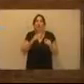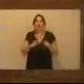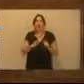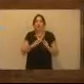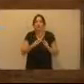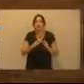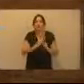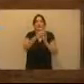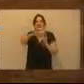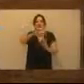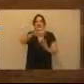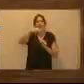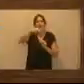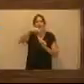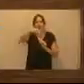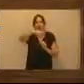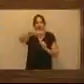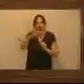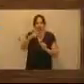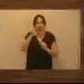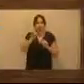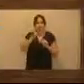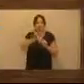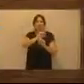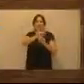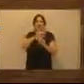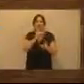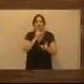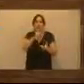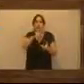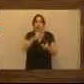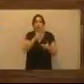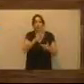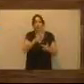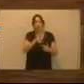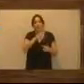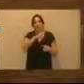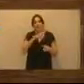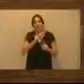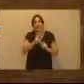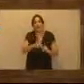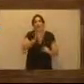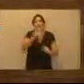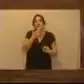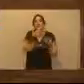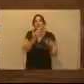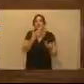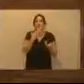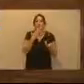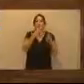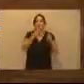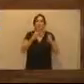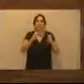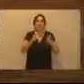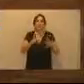edificio, lo ponemos mucho más en valor en lo que a nosotros se refiere en nuestra historia de la arquitectura asturiana, cuando lo comparamos, por ejemplo, con el sistema de cubierta que tiene el